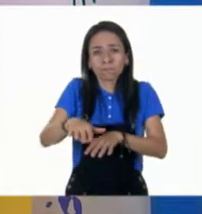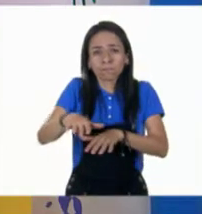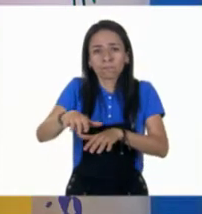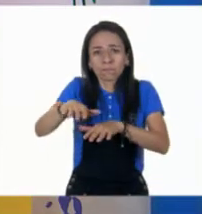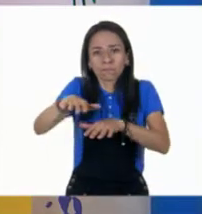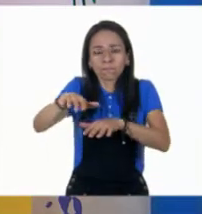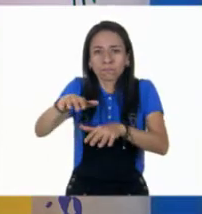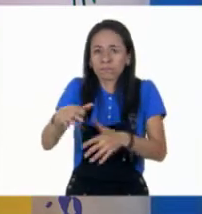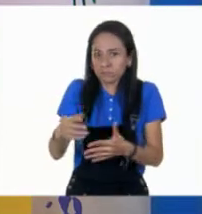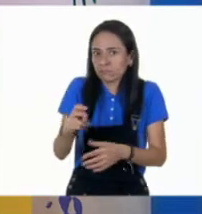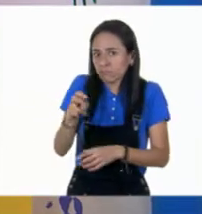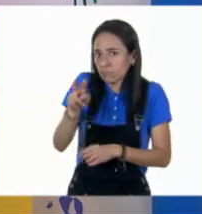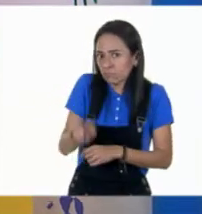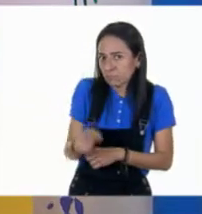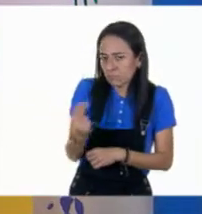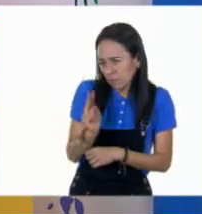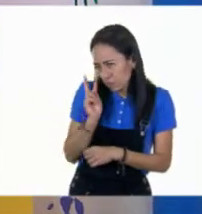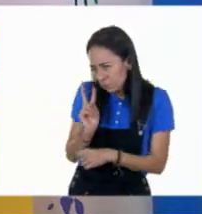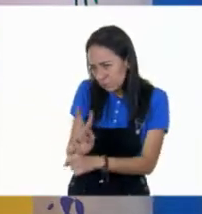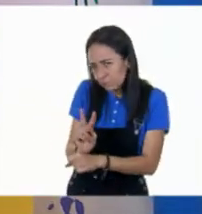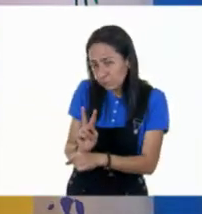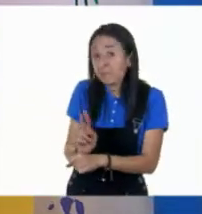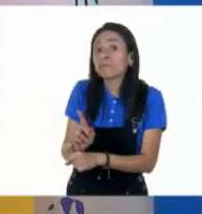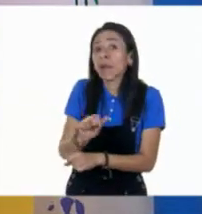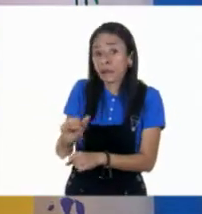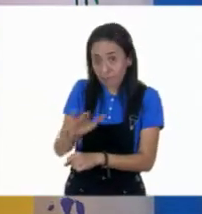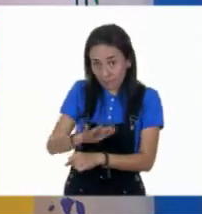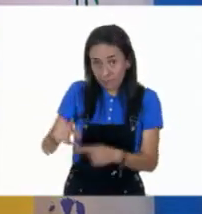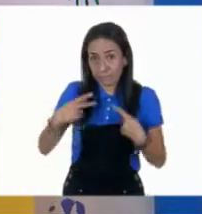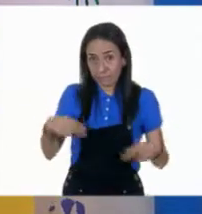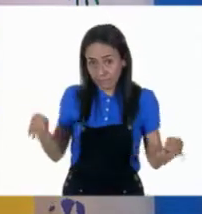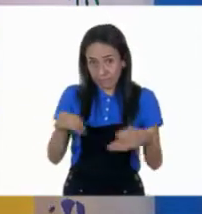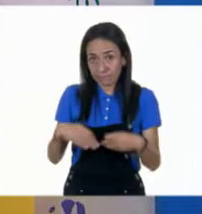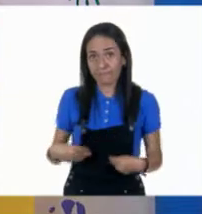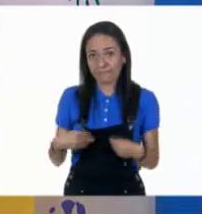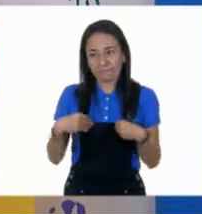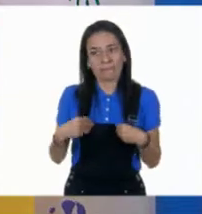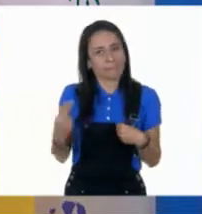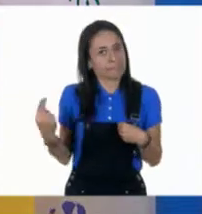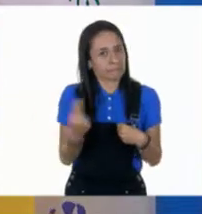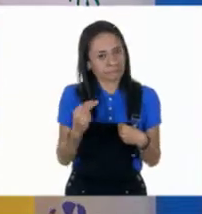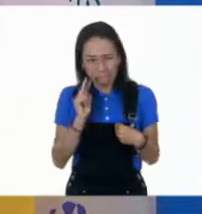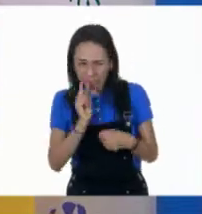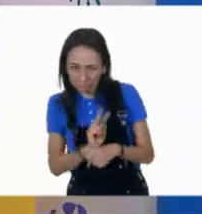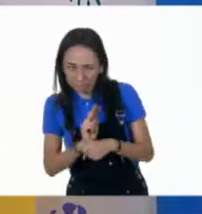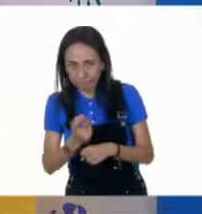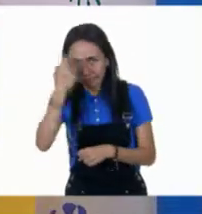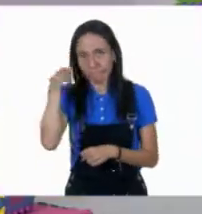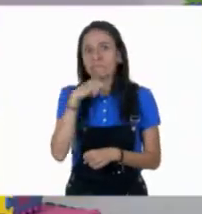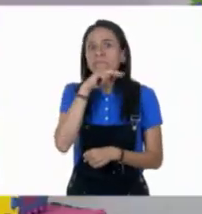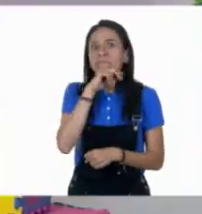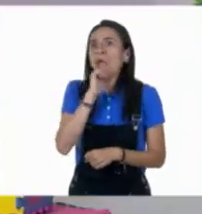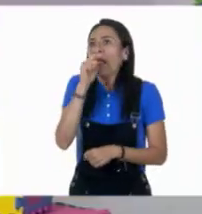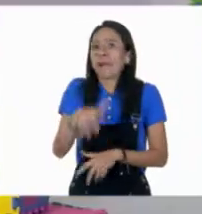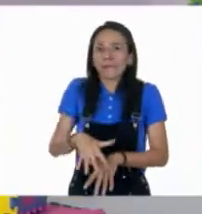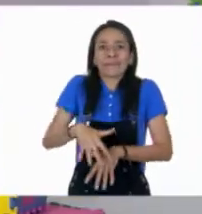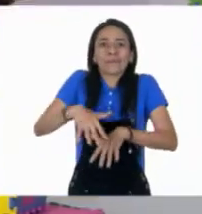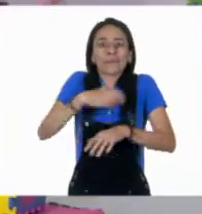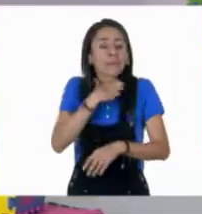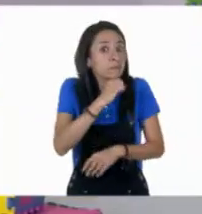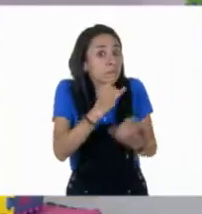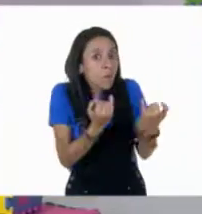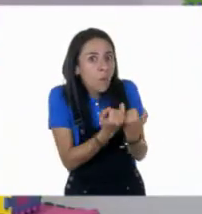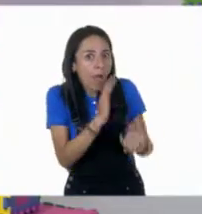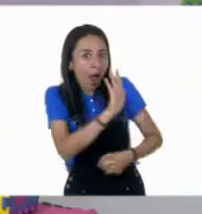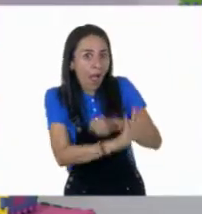también era un poco de preocupación para los habitantes porque Exacto. puede haber alguna inundación. O los animales también que podrían hasta resbalar e irse por